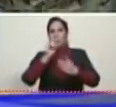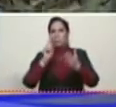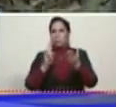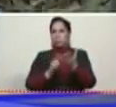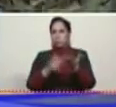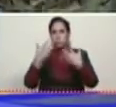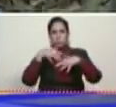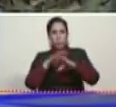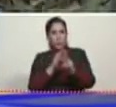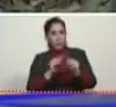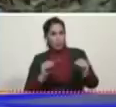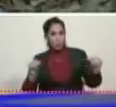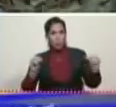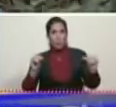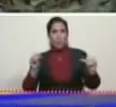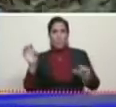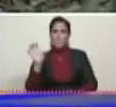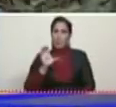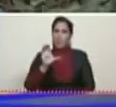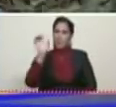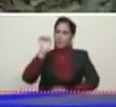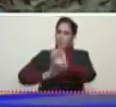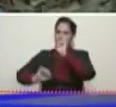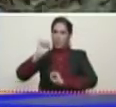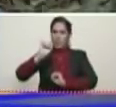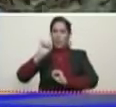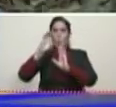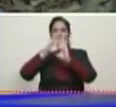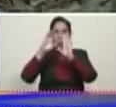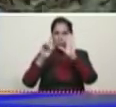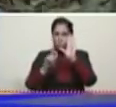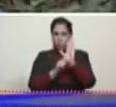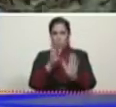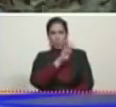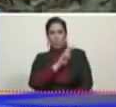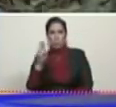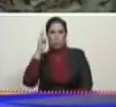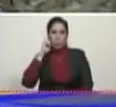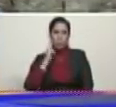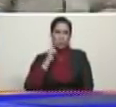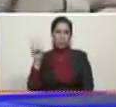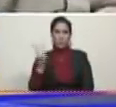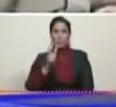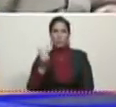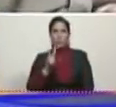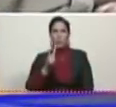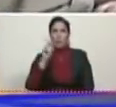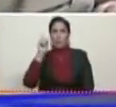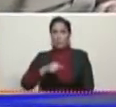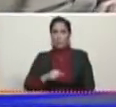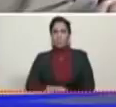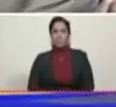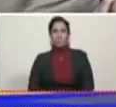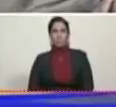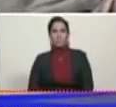país, defender la Constitución de la República Bolivariana y además